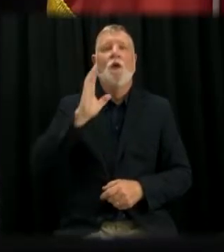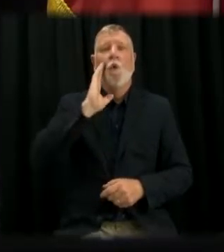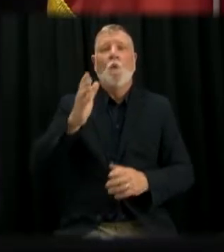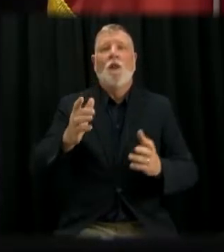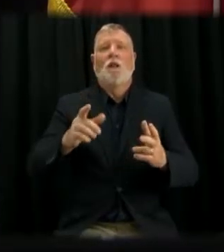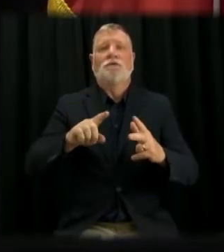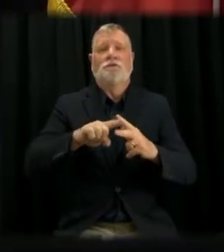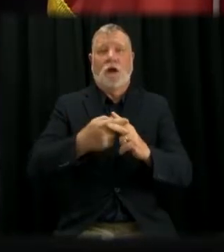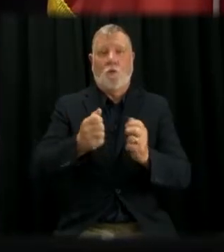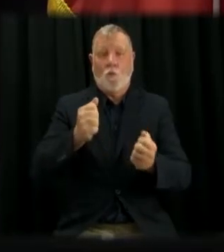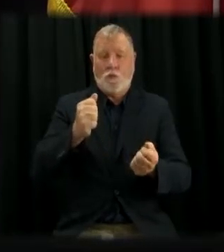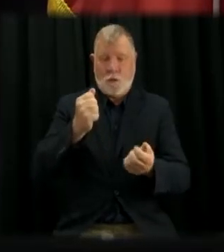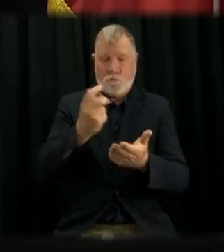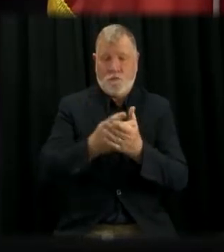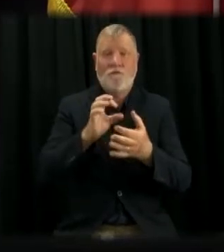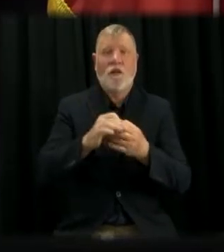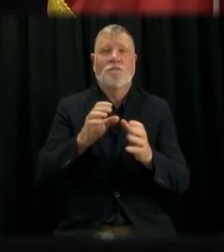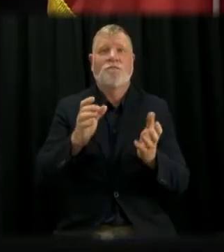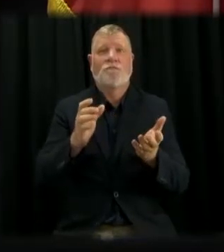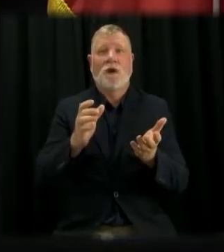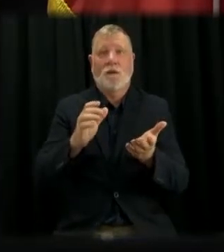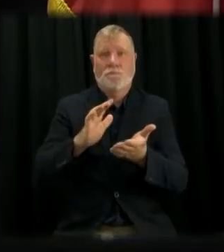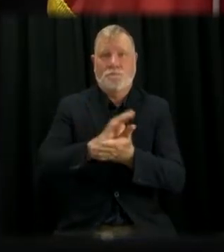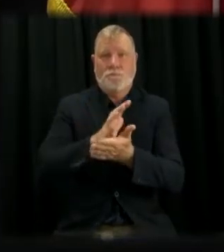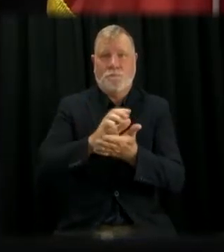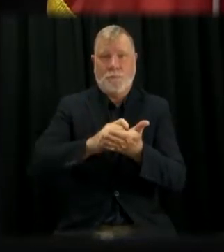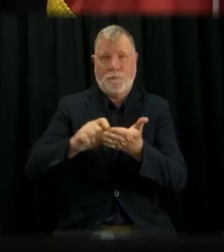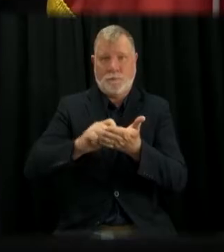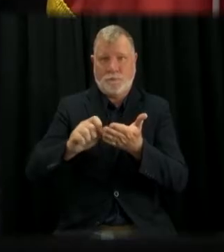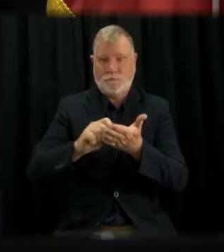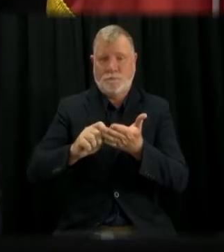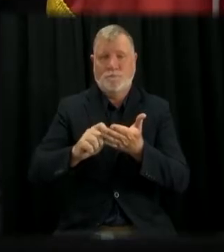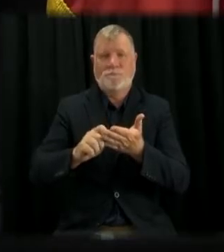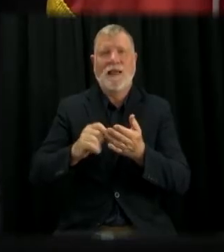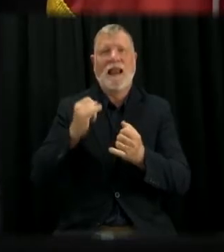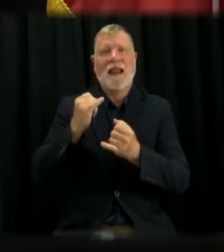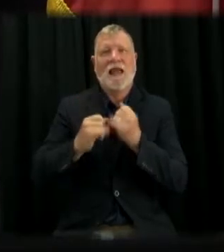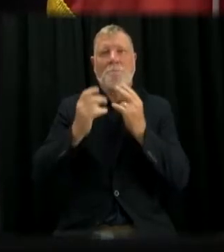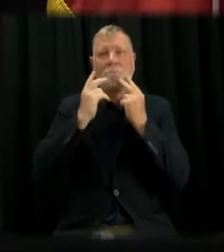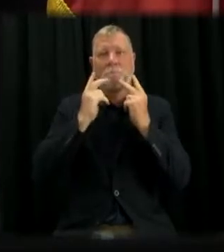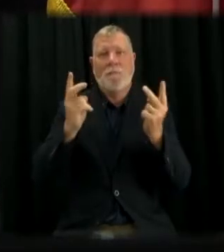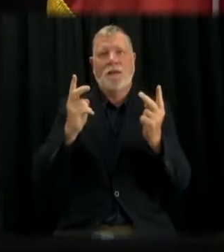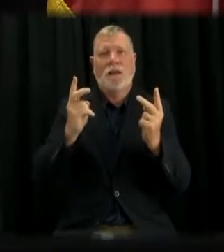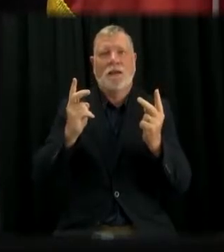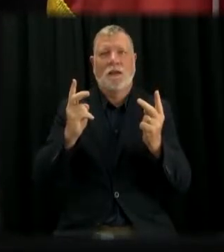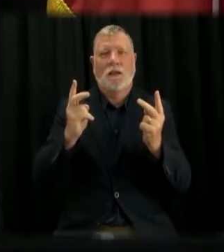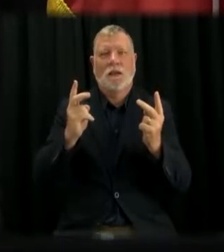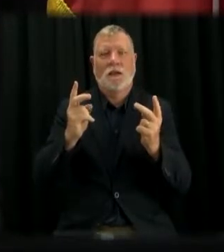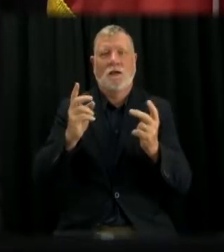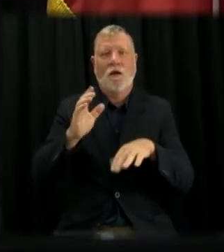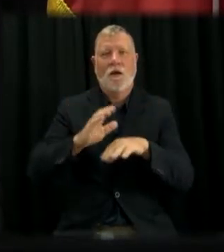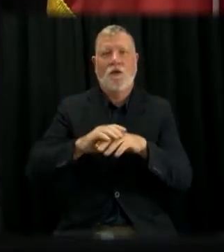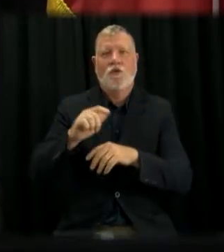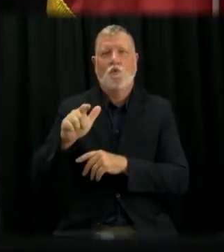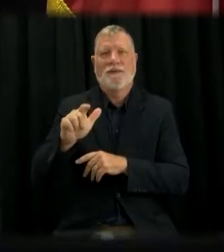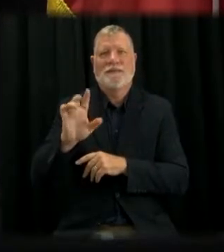con la aprobación de las minutas. Nuestro primer orden de los negocios es aprobar la minuta